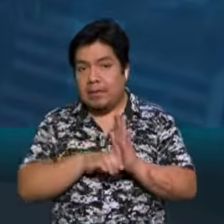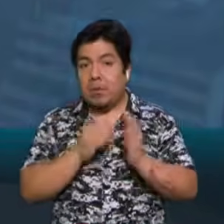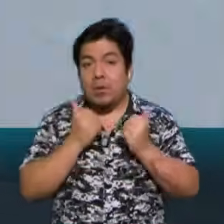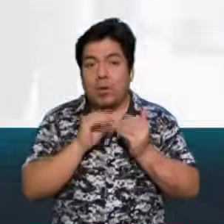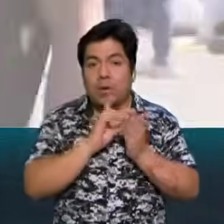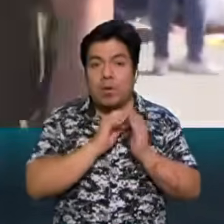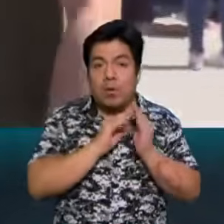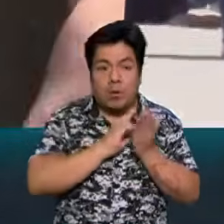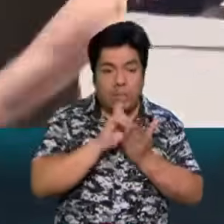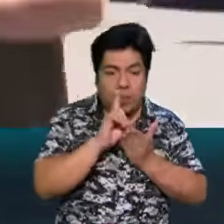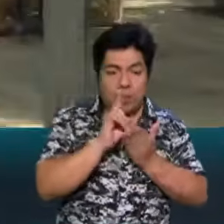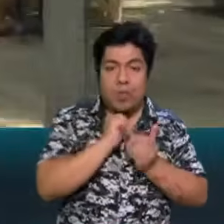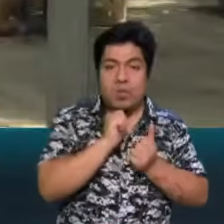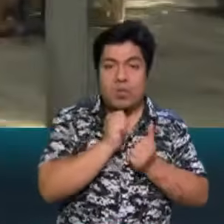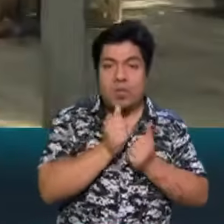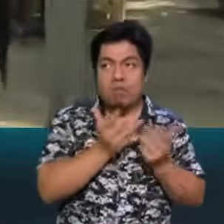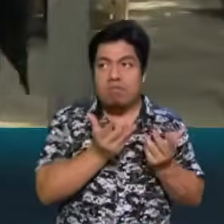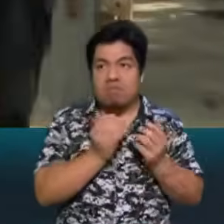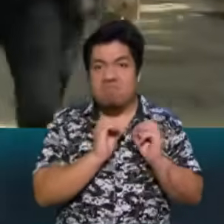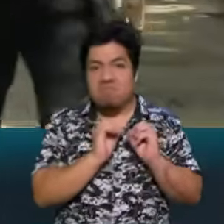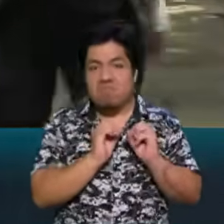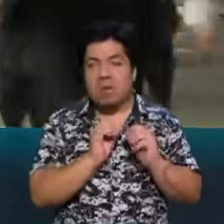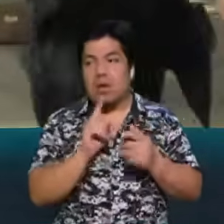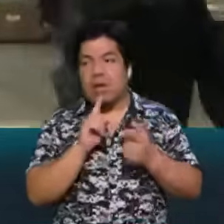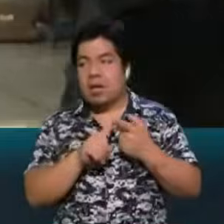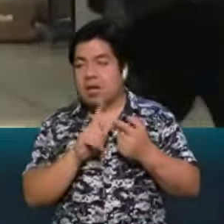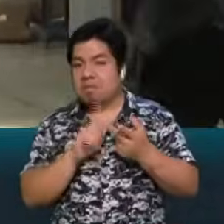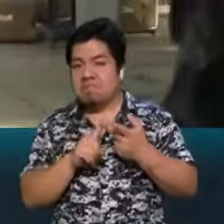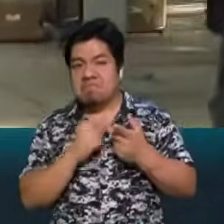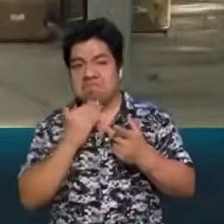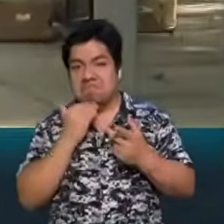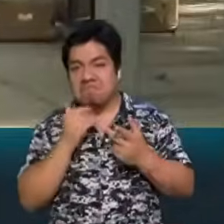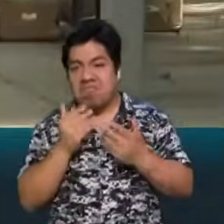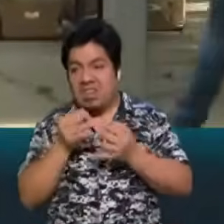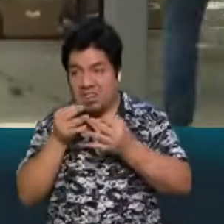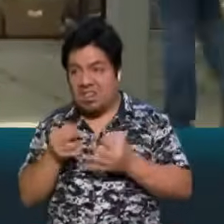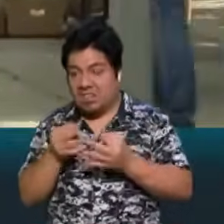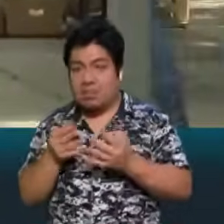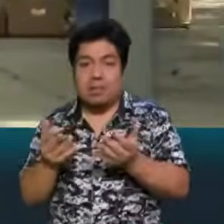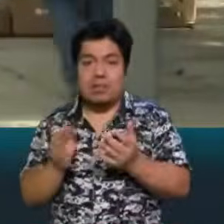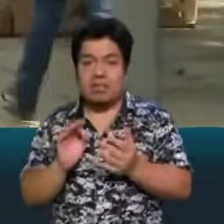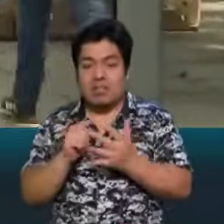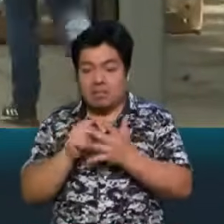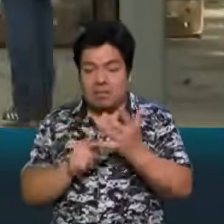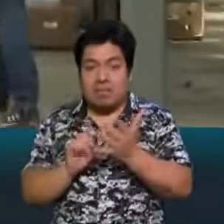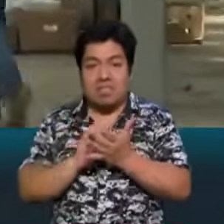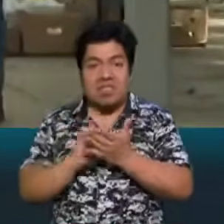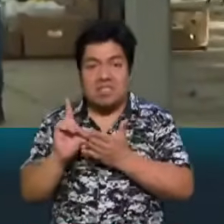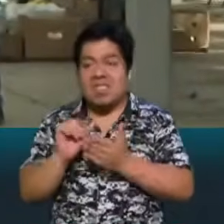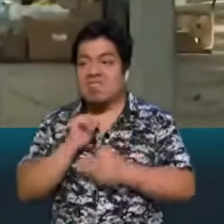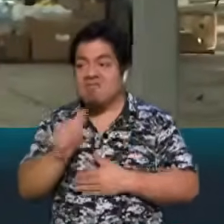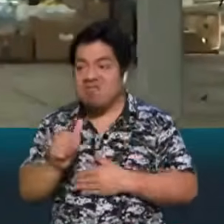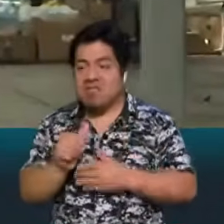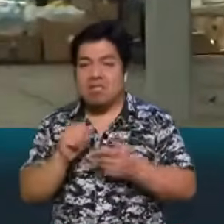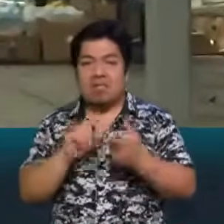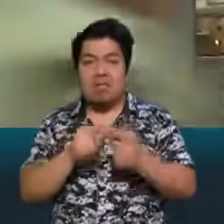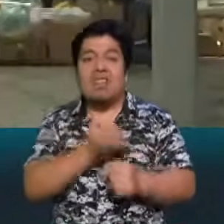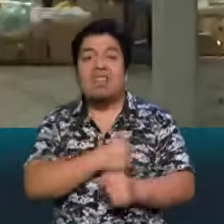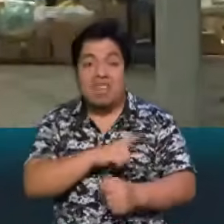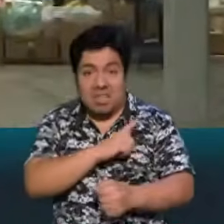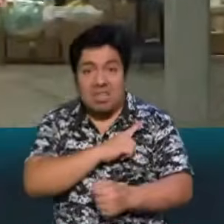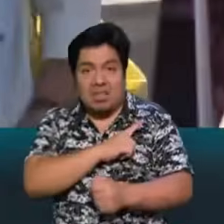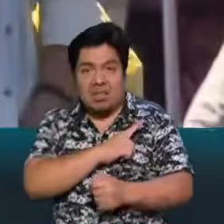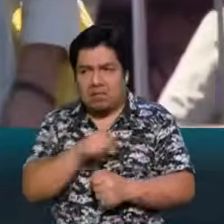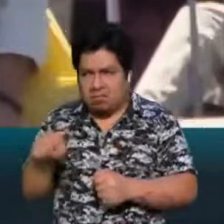la vivienda, no tenemos derechos o no tenemos garantizado básicamente ningún derecho. El derecho a la salud.